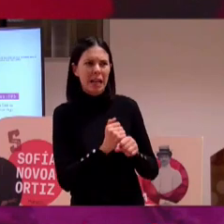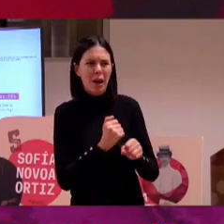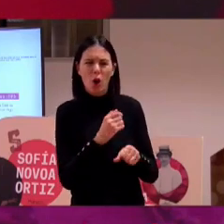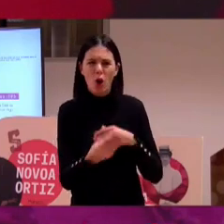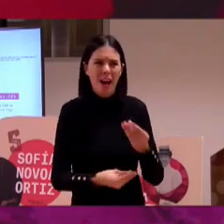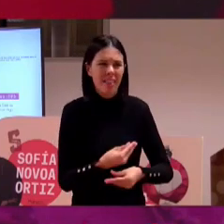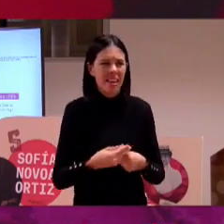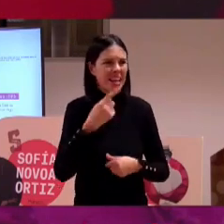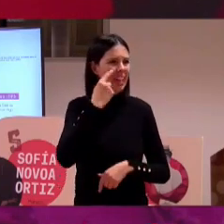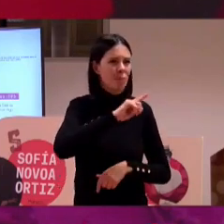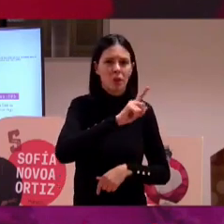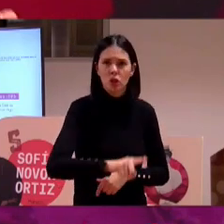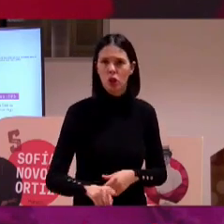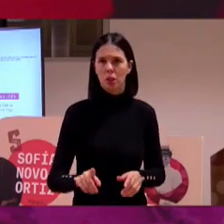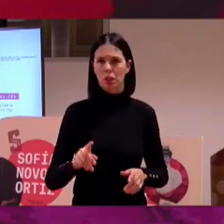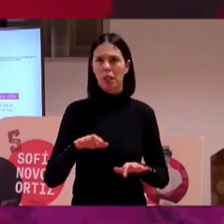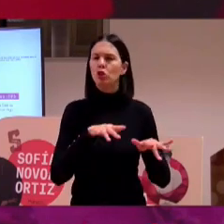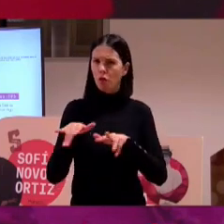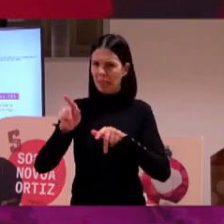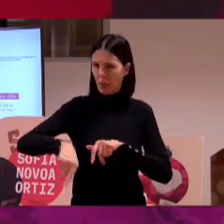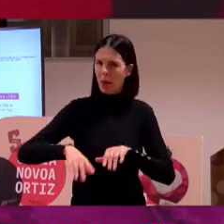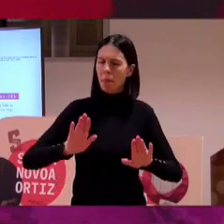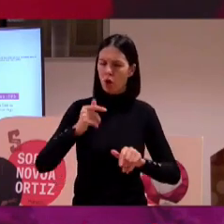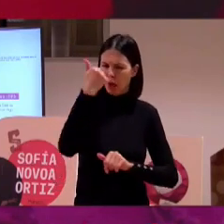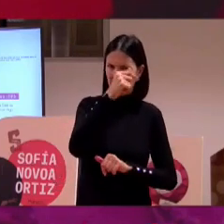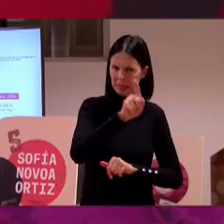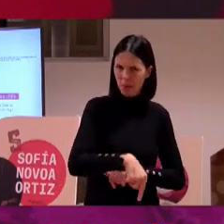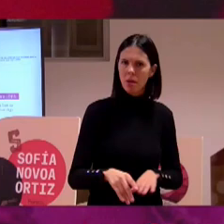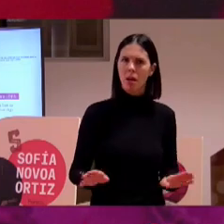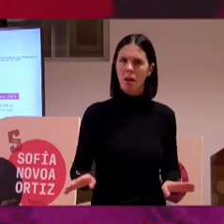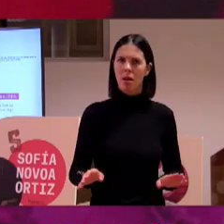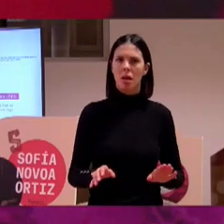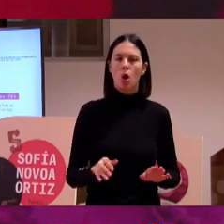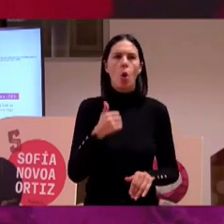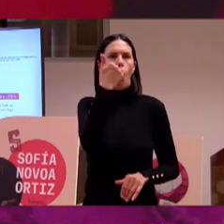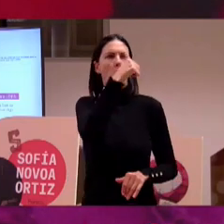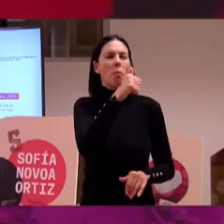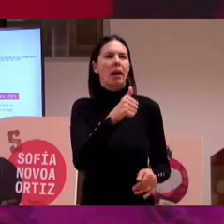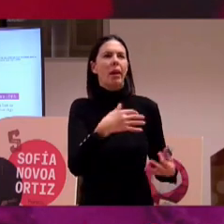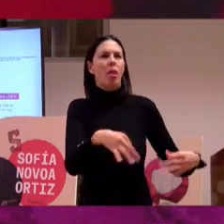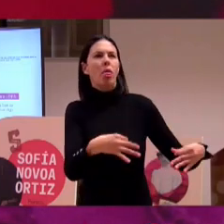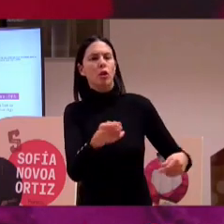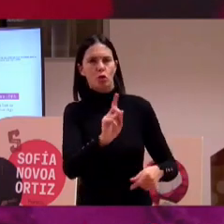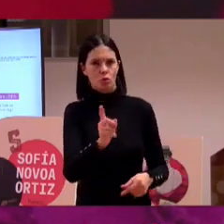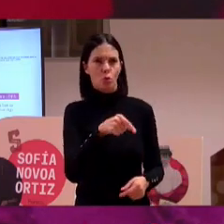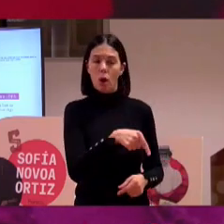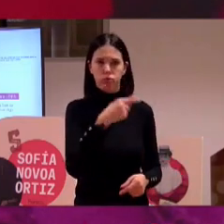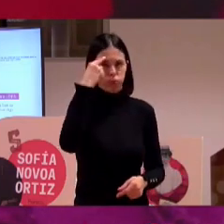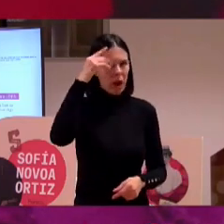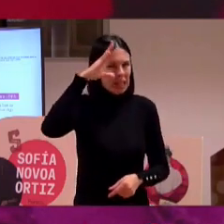facer, e Sofía tamén, pero él tamén. E ademais non é un home cualquera, quero decir, ten unha talla